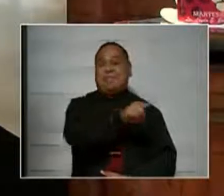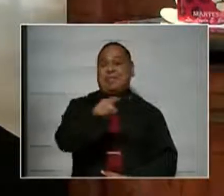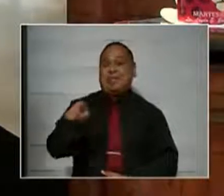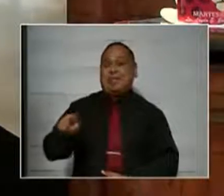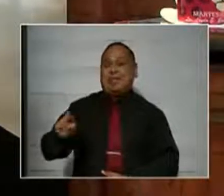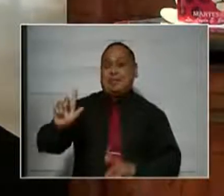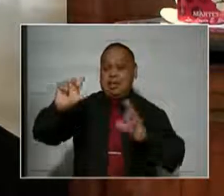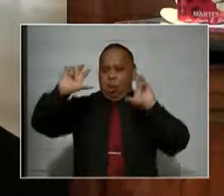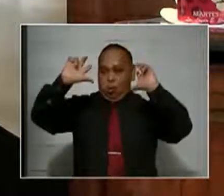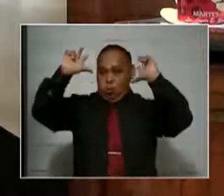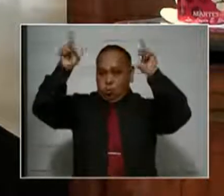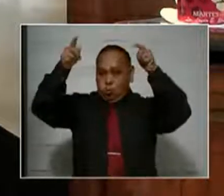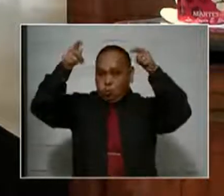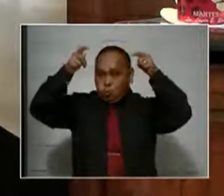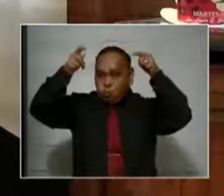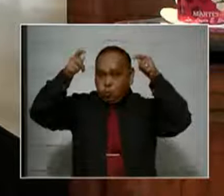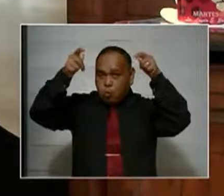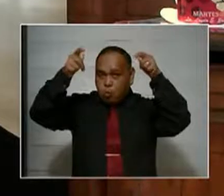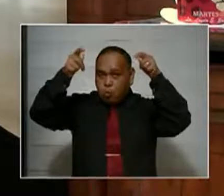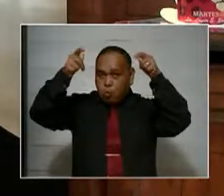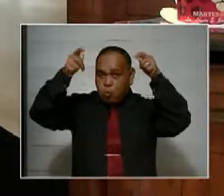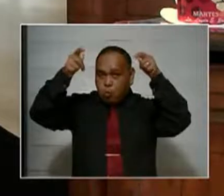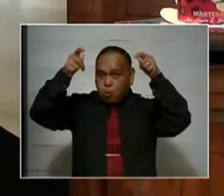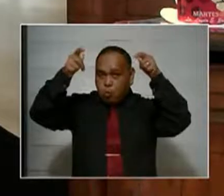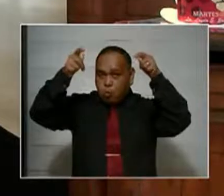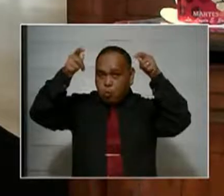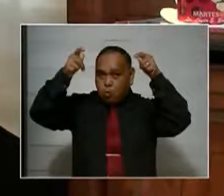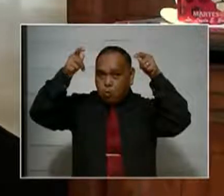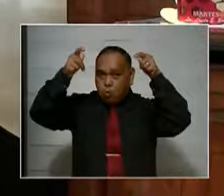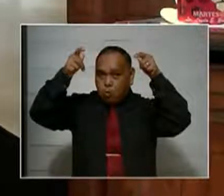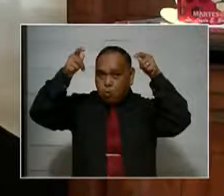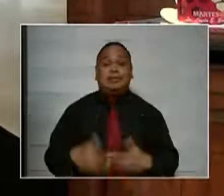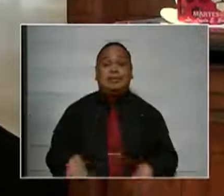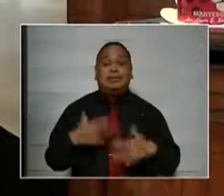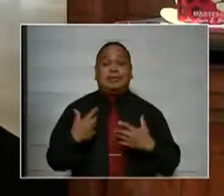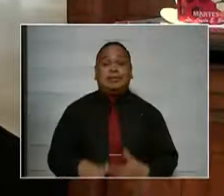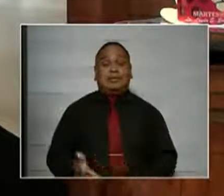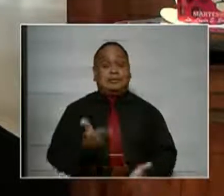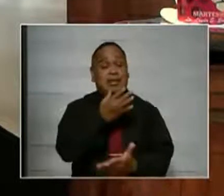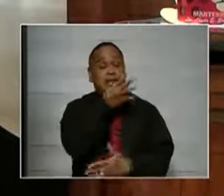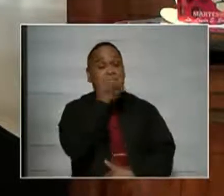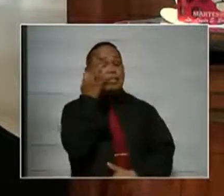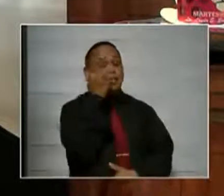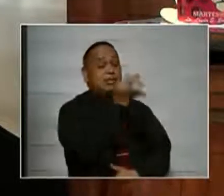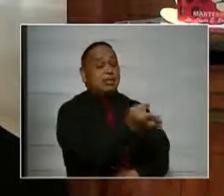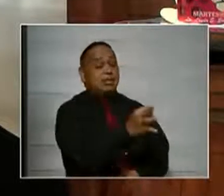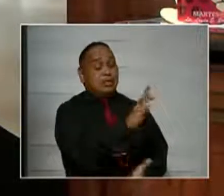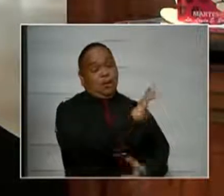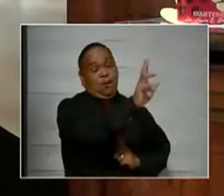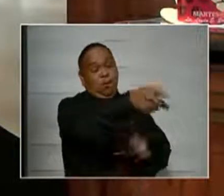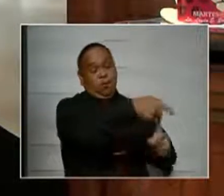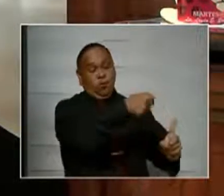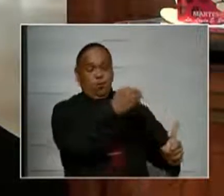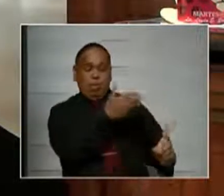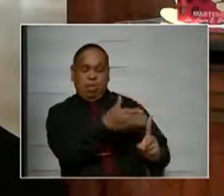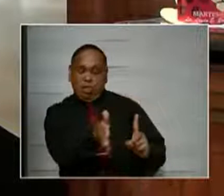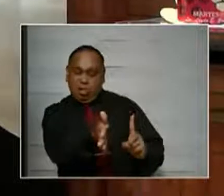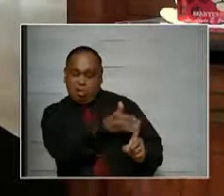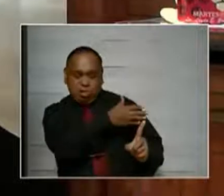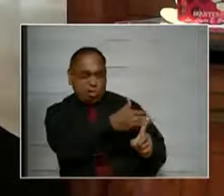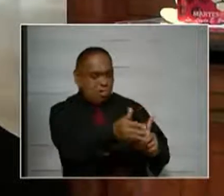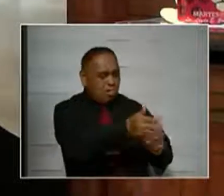seductora que tiene el pico muy grande qué les dice cómo los envuelve porque